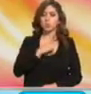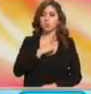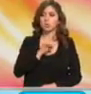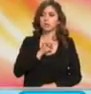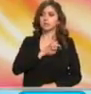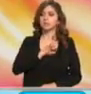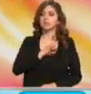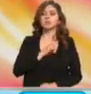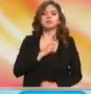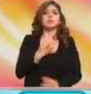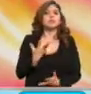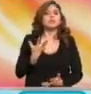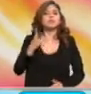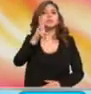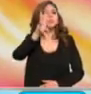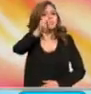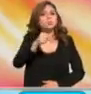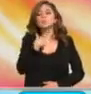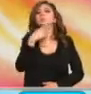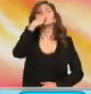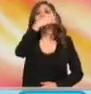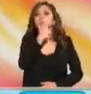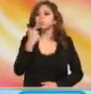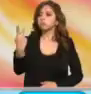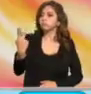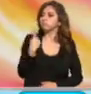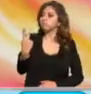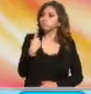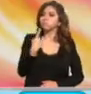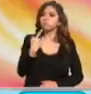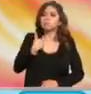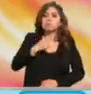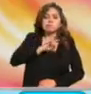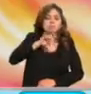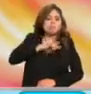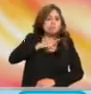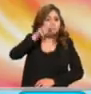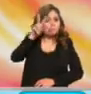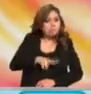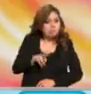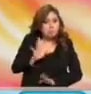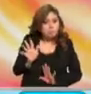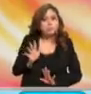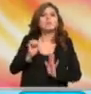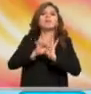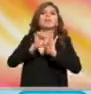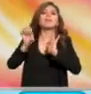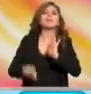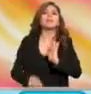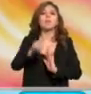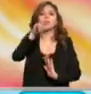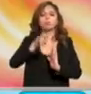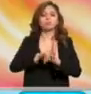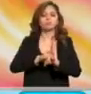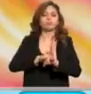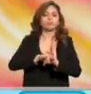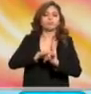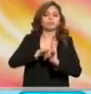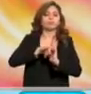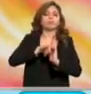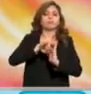esto resulta demasiado estresante, Ajá. una situación que genera pánico. O sea, te puede agarrar en un elevador, ¿no?